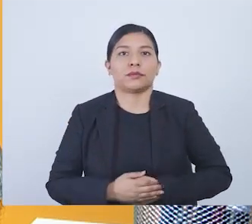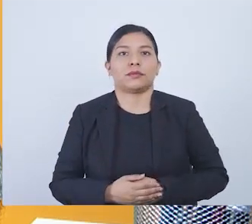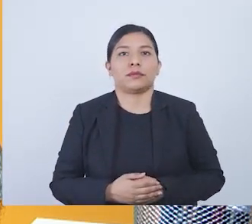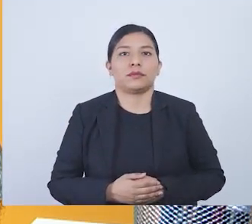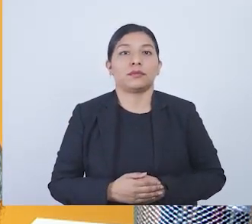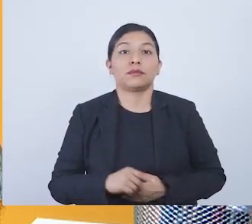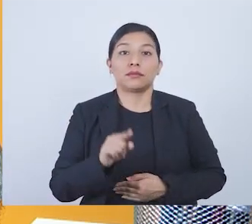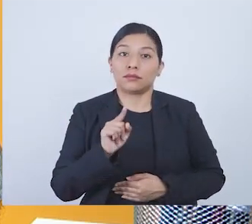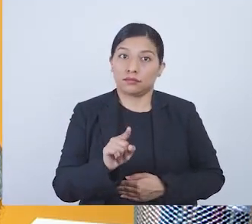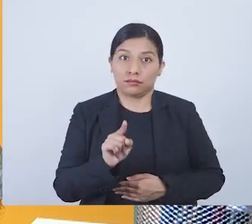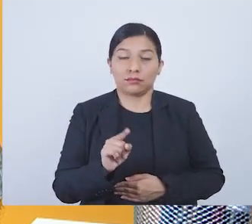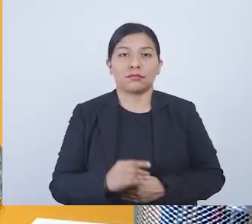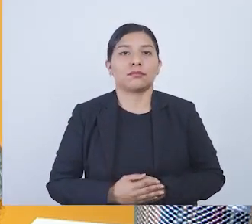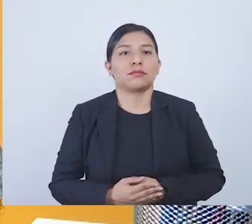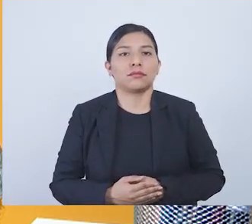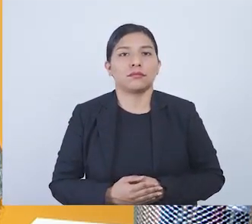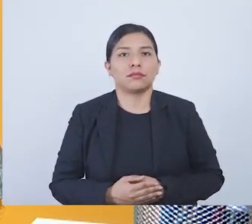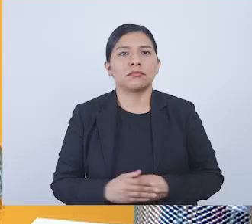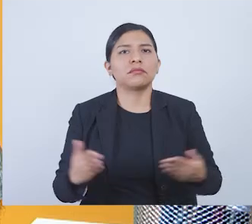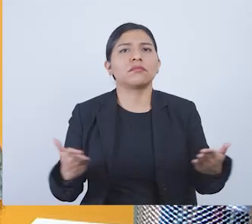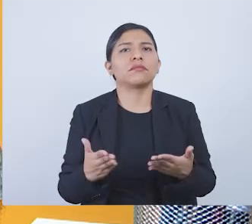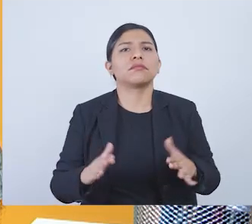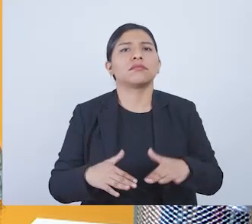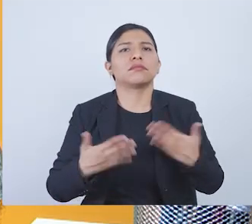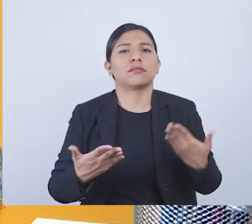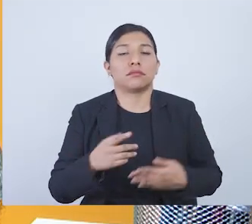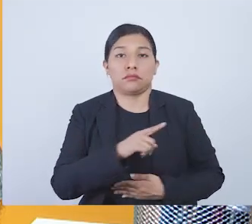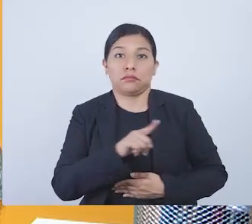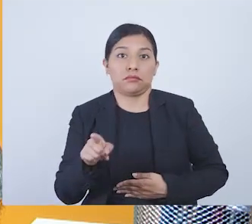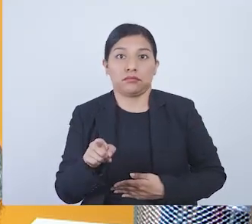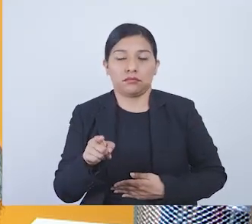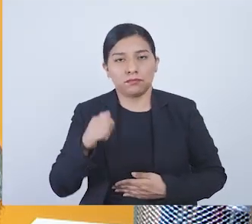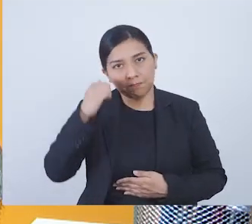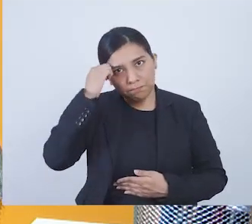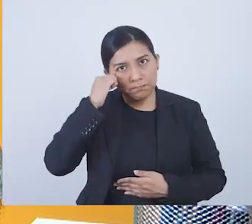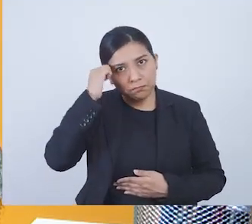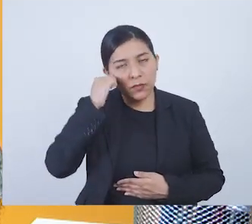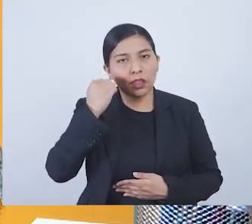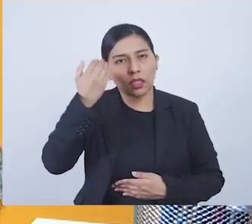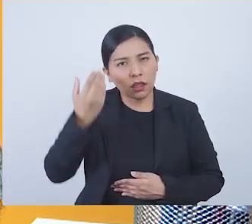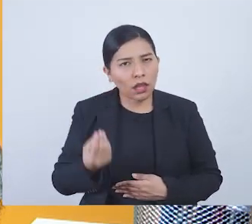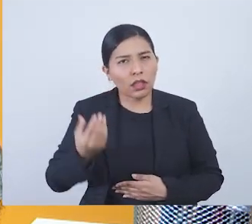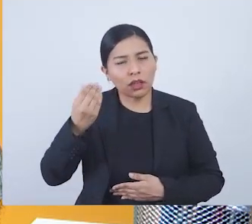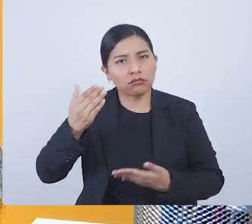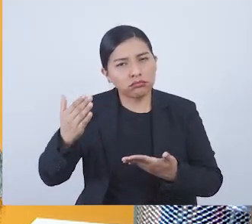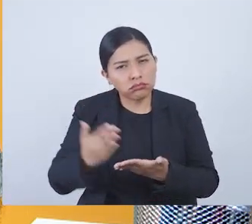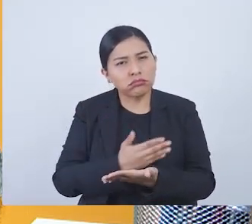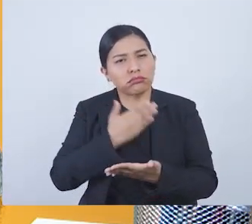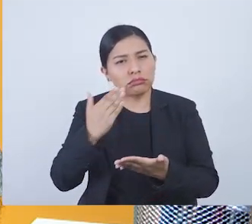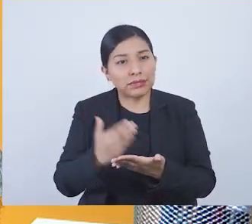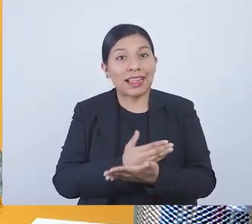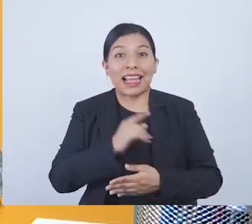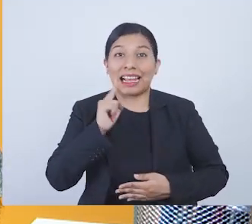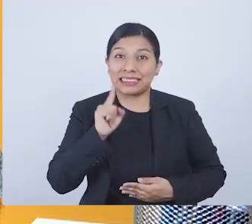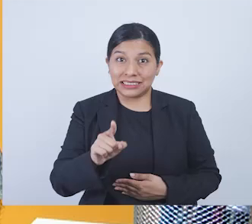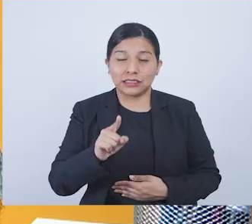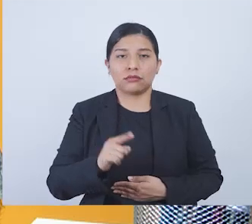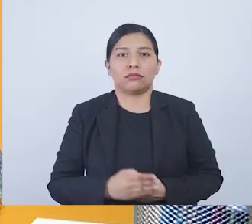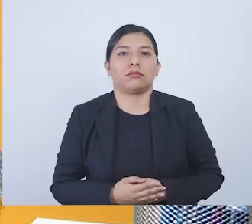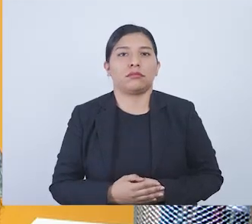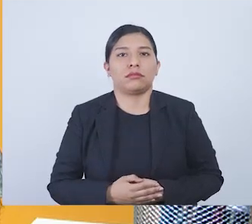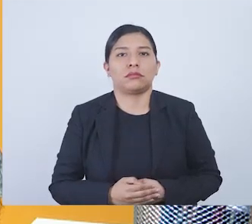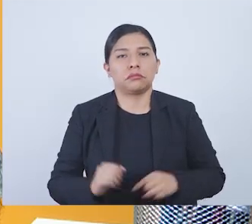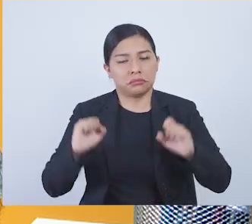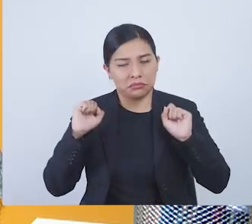eso se logra con los hechos pedagógicos en el día a día. De esa manera también